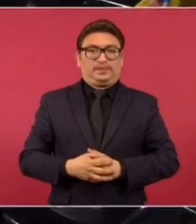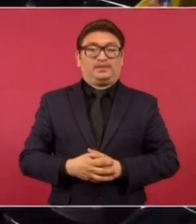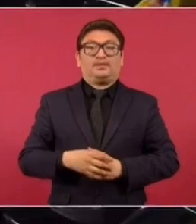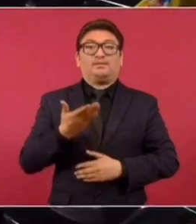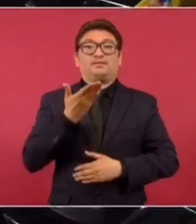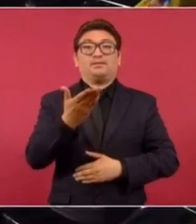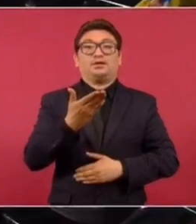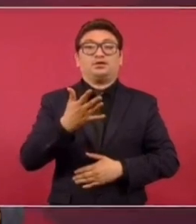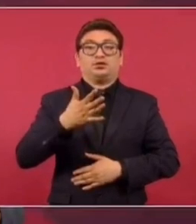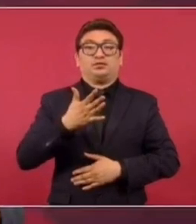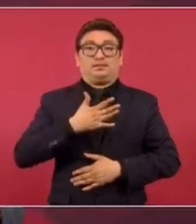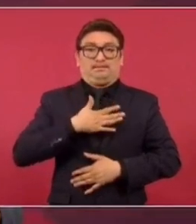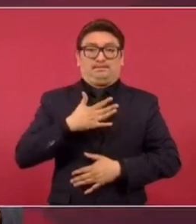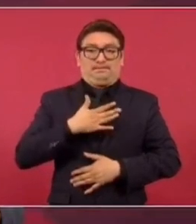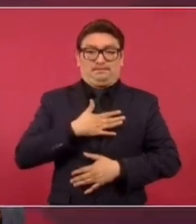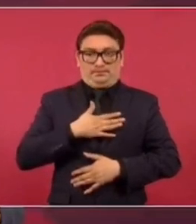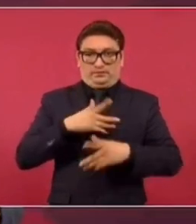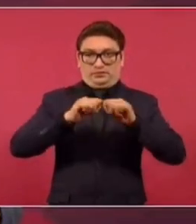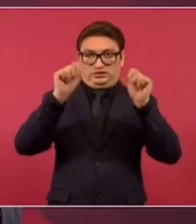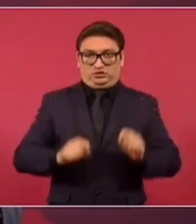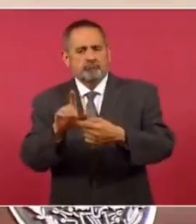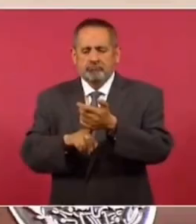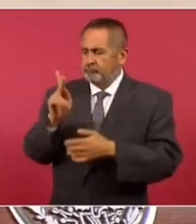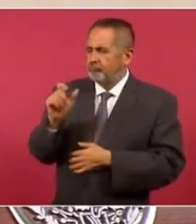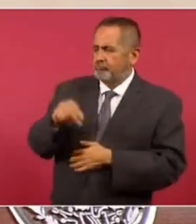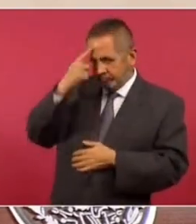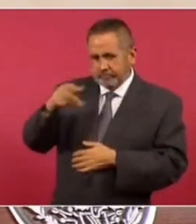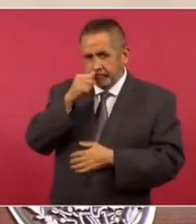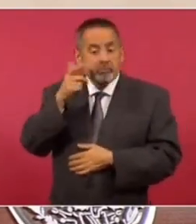pidieron transparentar mi título y mi tesis de la UNAM.